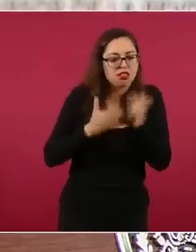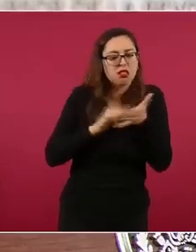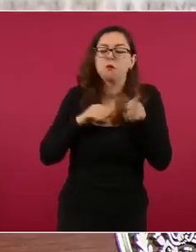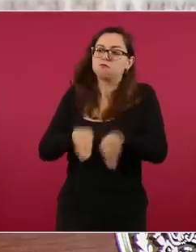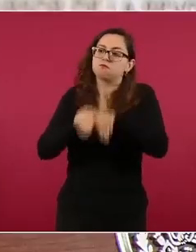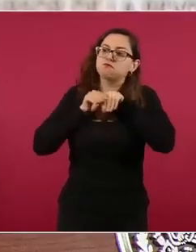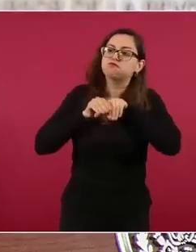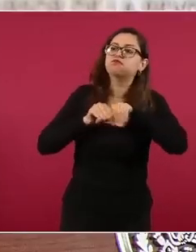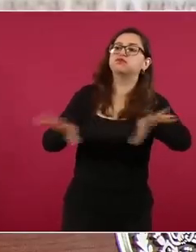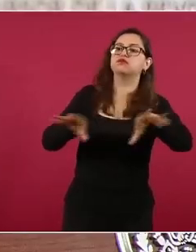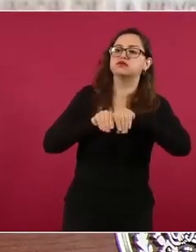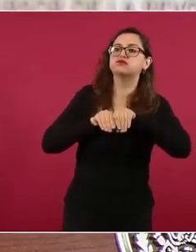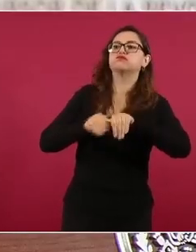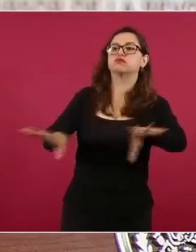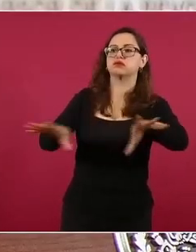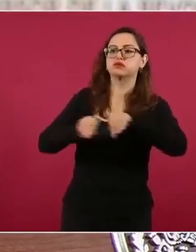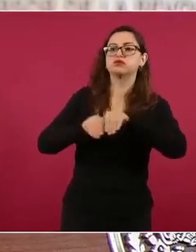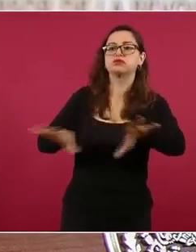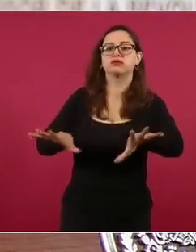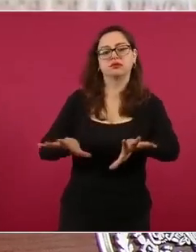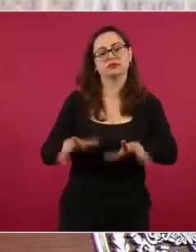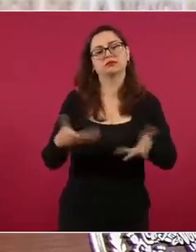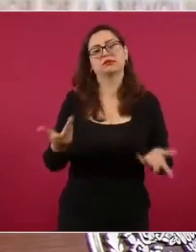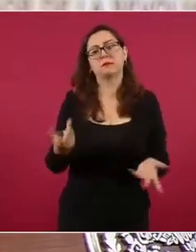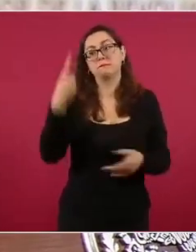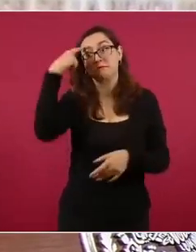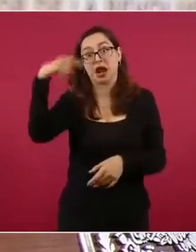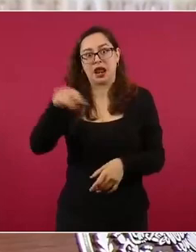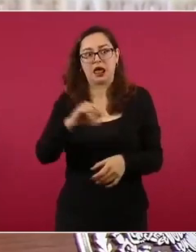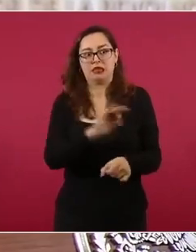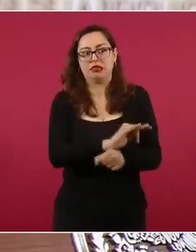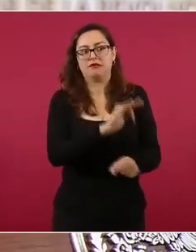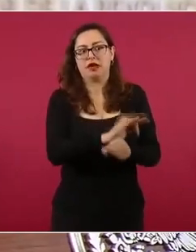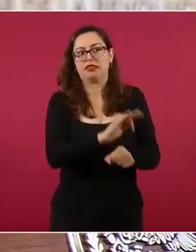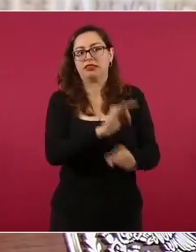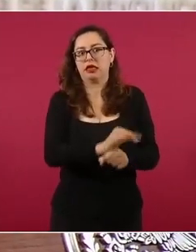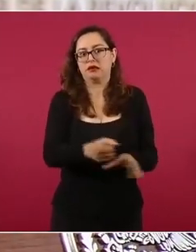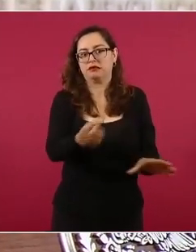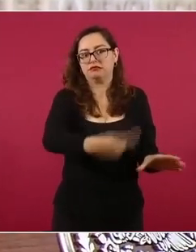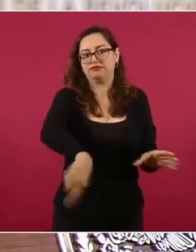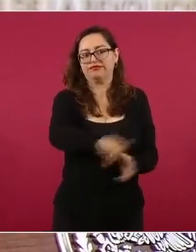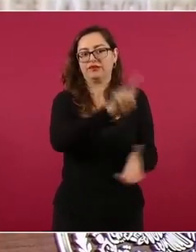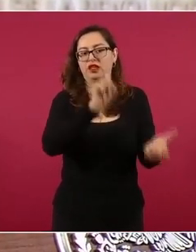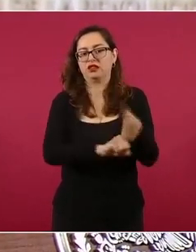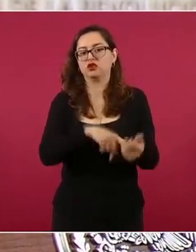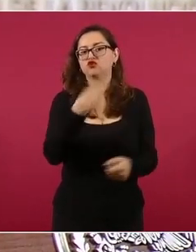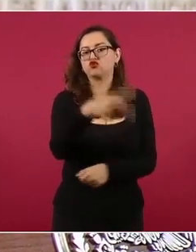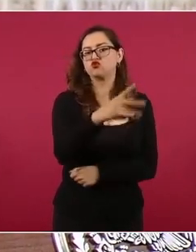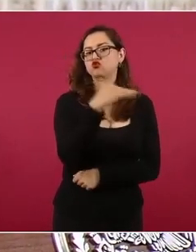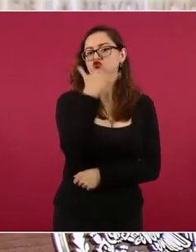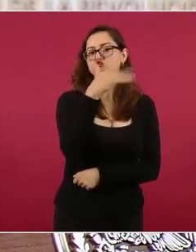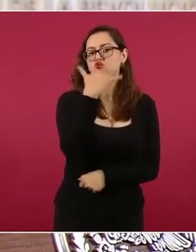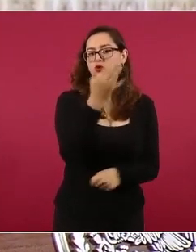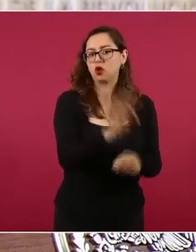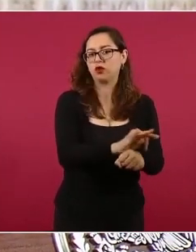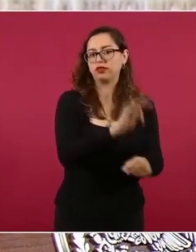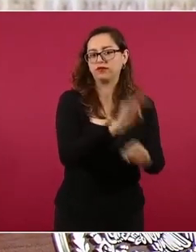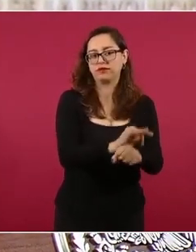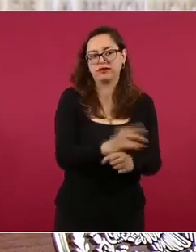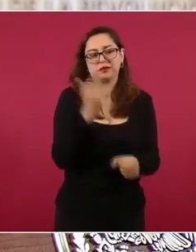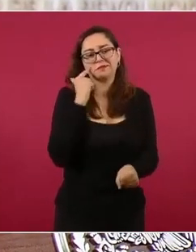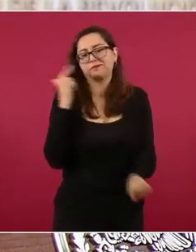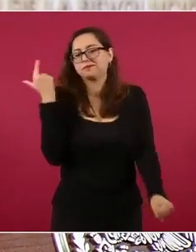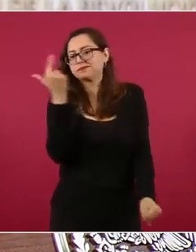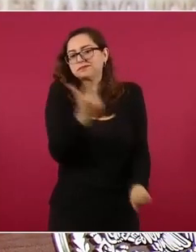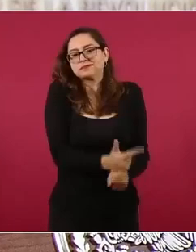para ocultar el fondo, o tratar pues de ocultar el fondo, que